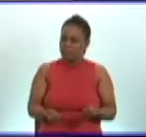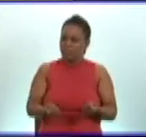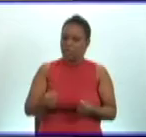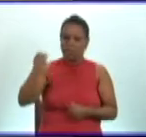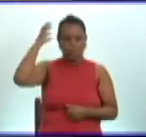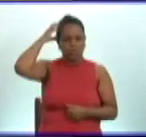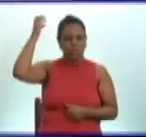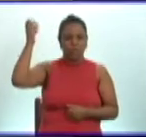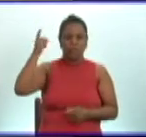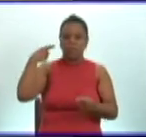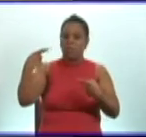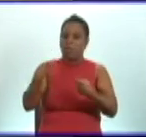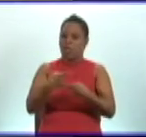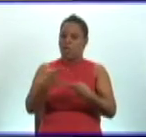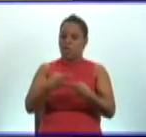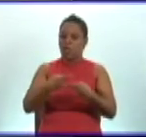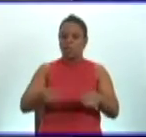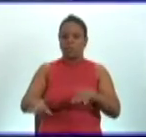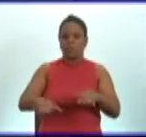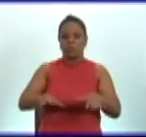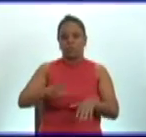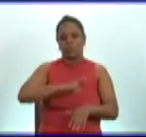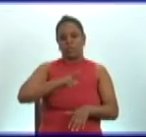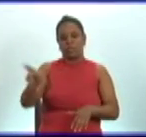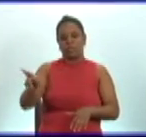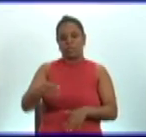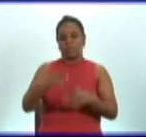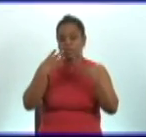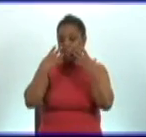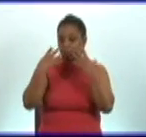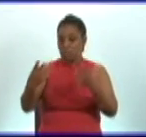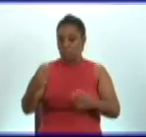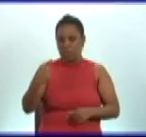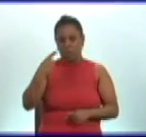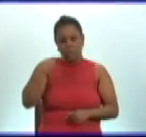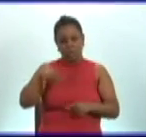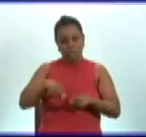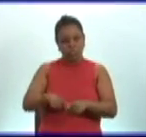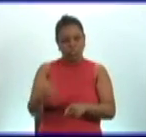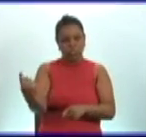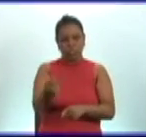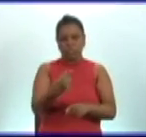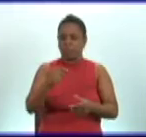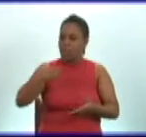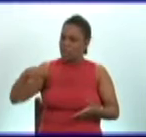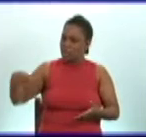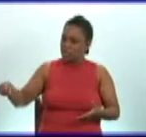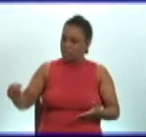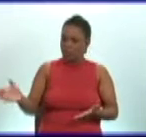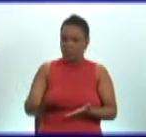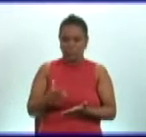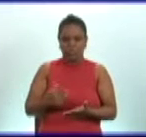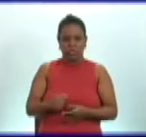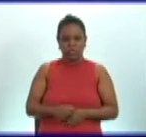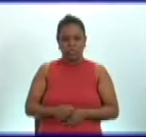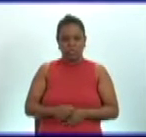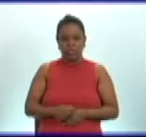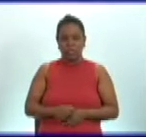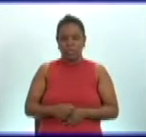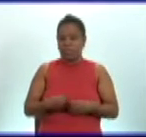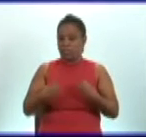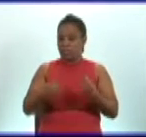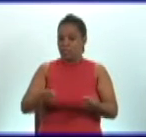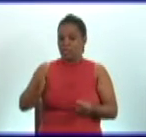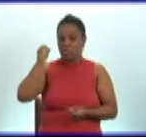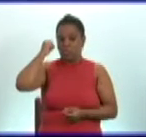ese movimiento revolucionario. Es importante que junto a nosotros vayan tomando nota en su libreta. Fíjense, mientras les voy dando algunas ideas